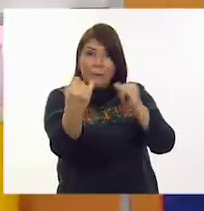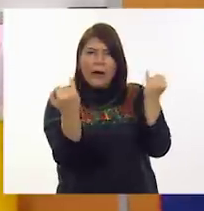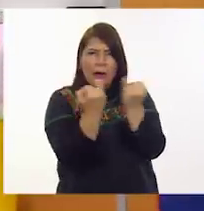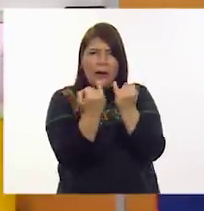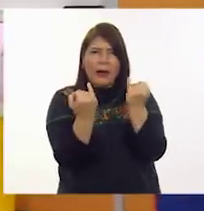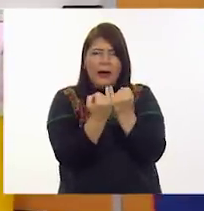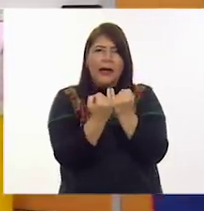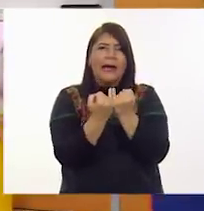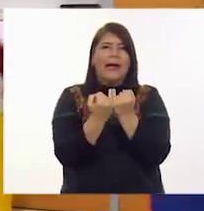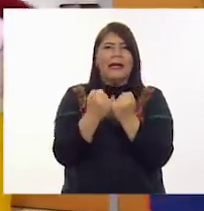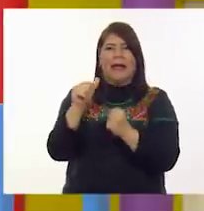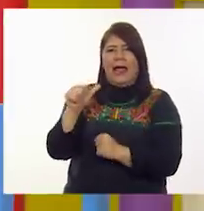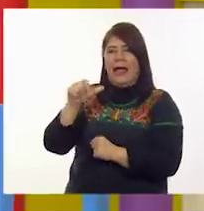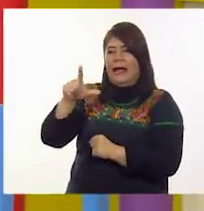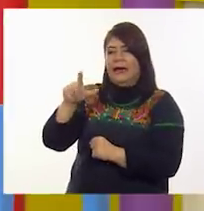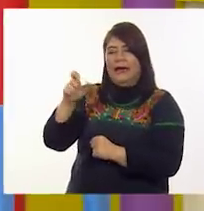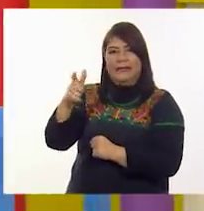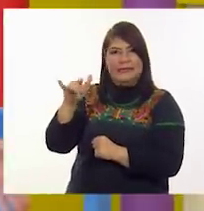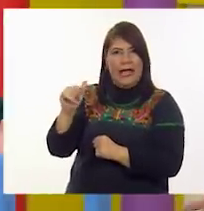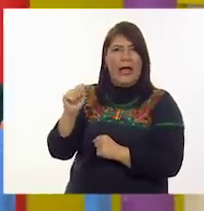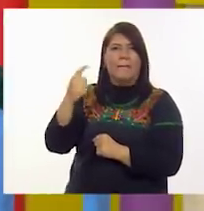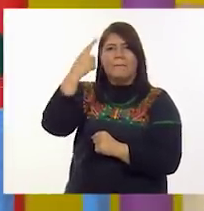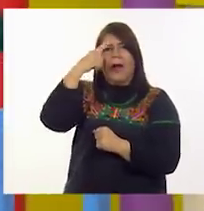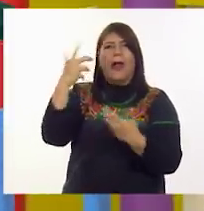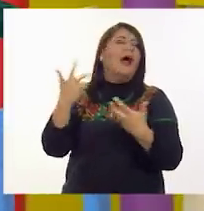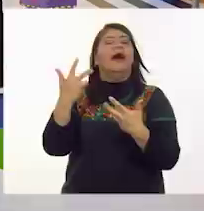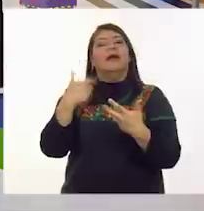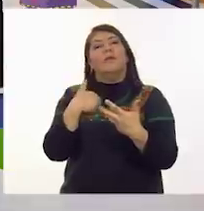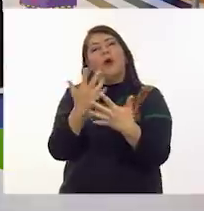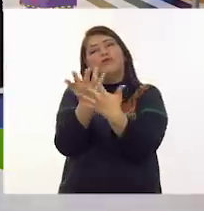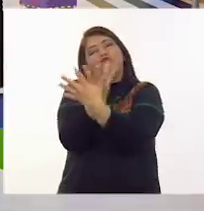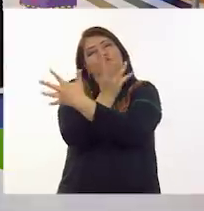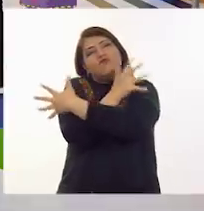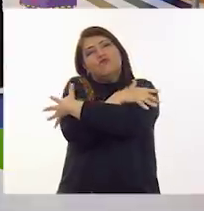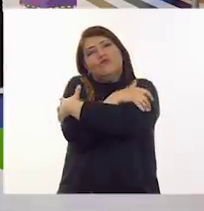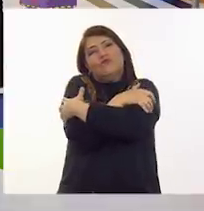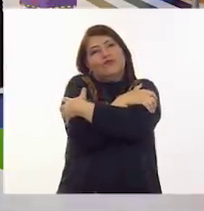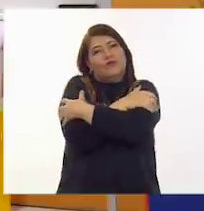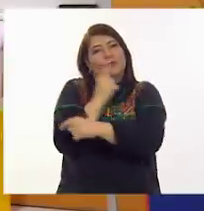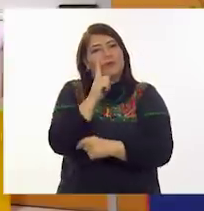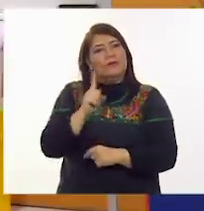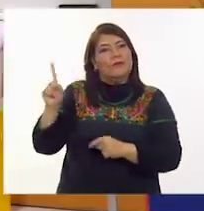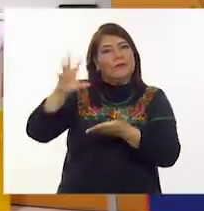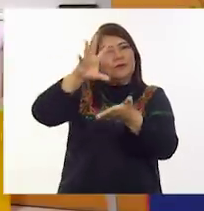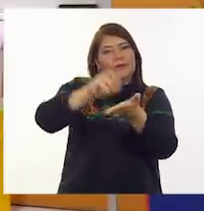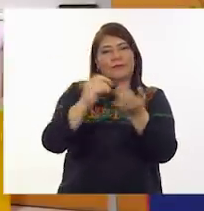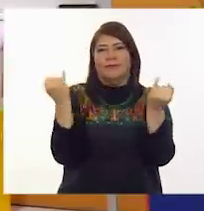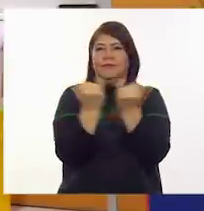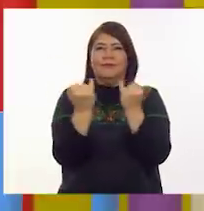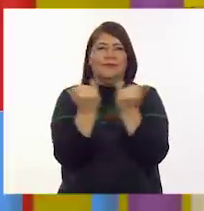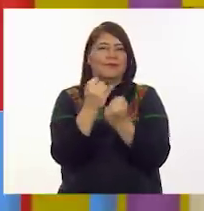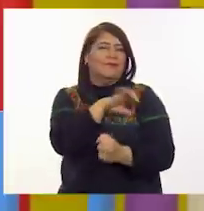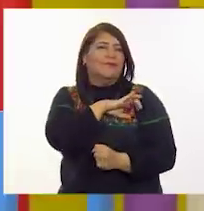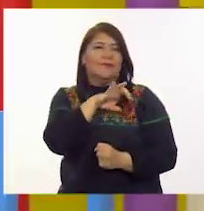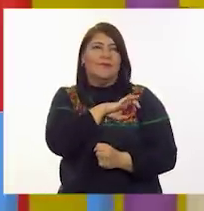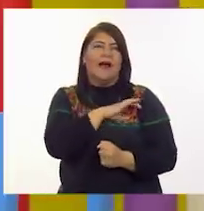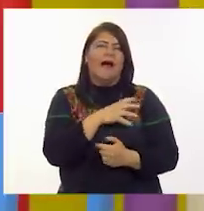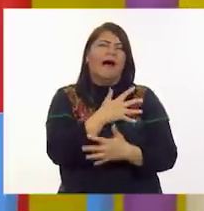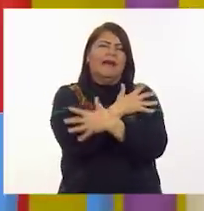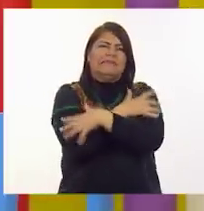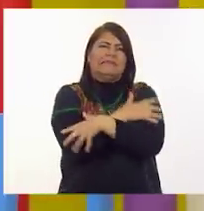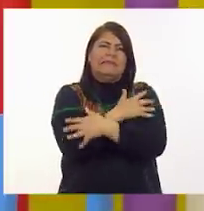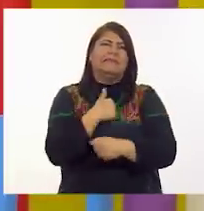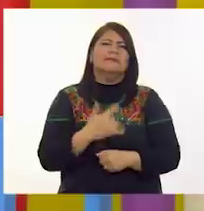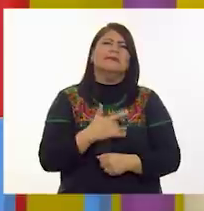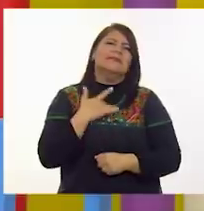acompañan junto con Alexia a darnos un gran abrazo con mucho cariño para nosotros mismos? ¡Ay, qué bien me está cayendo